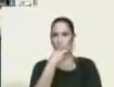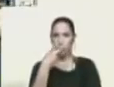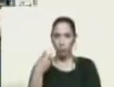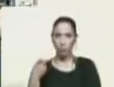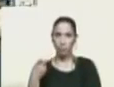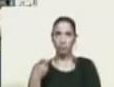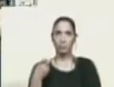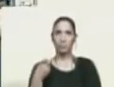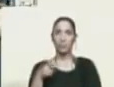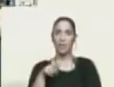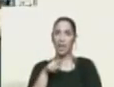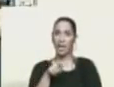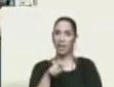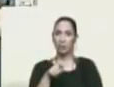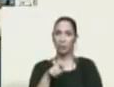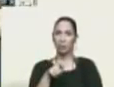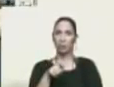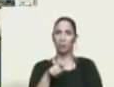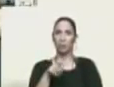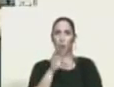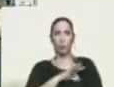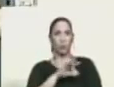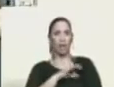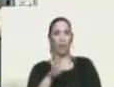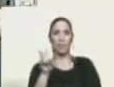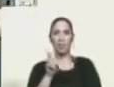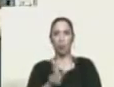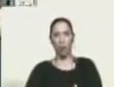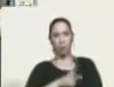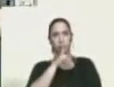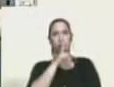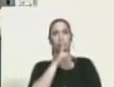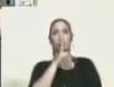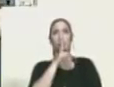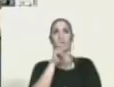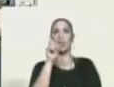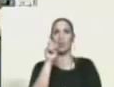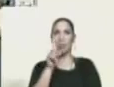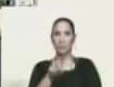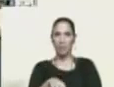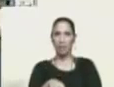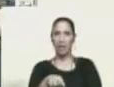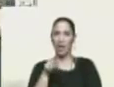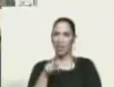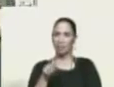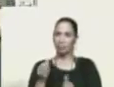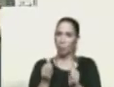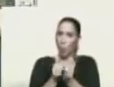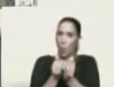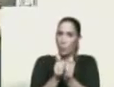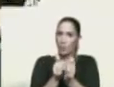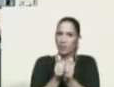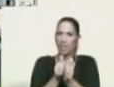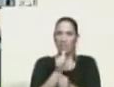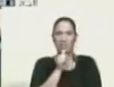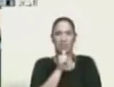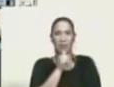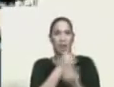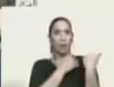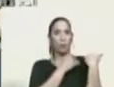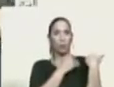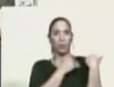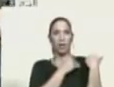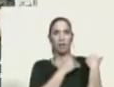delito que ha socavado la sociedad venezolana y que contó también aquí con la complicidad de las autoridades, porque eran más